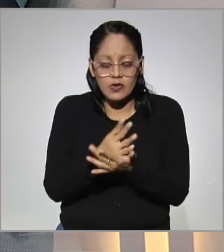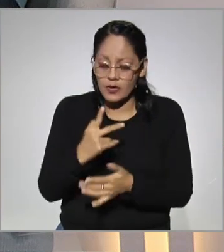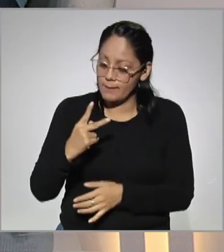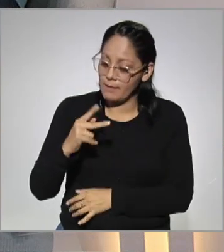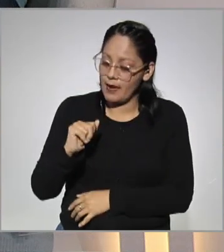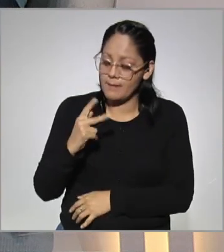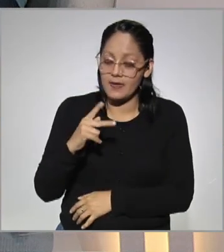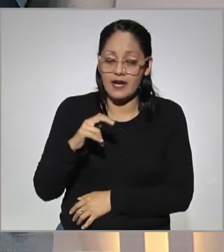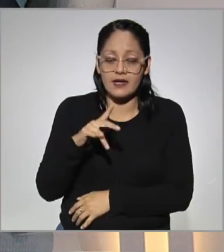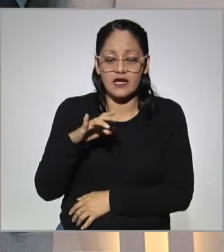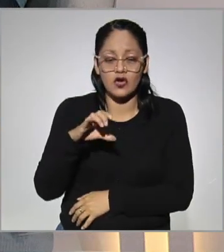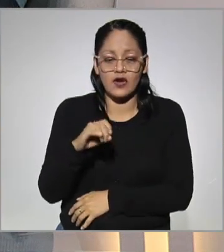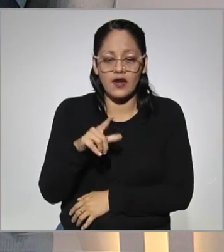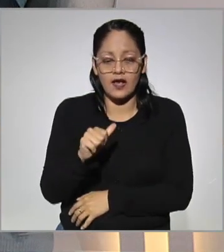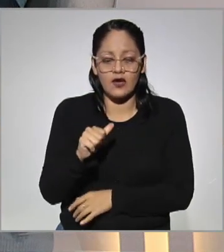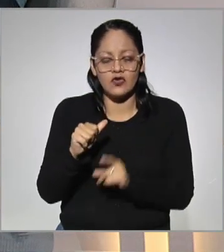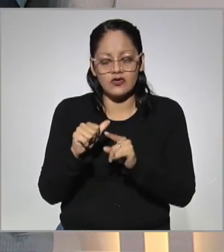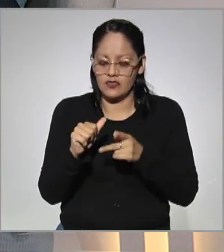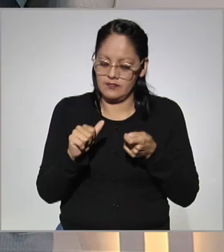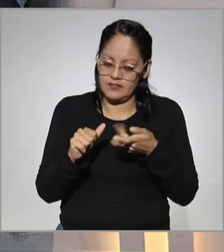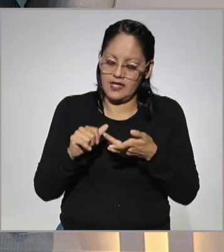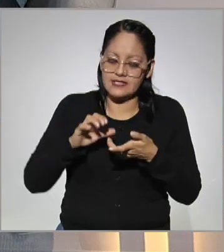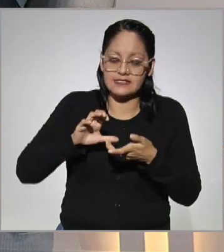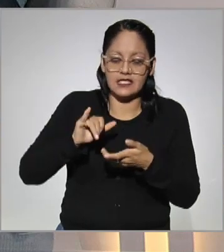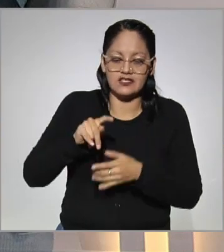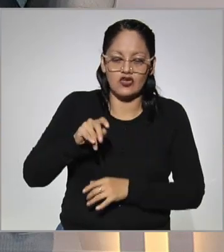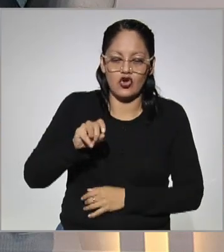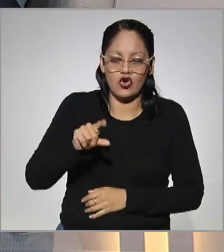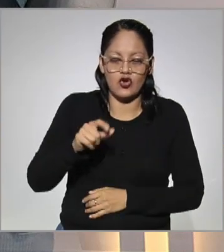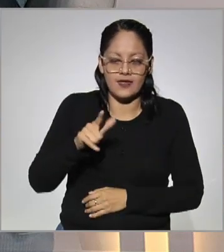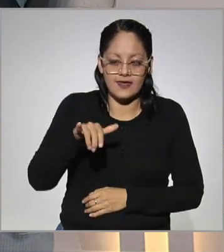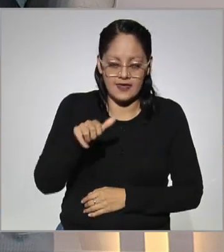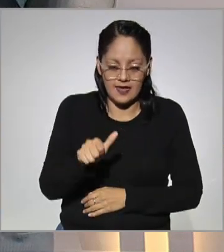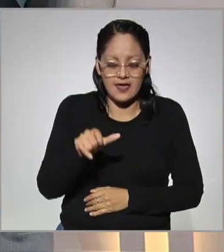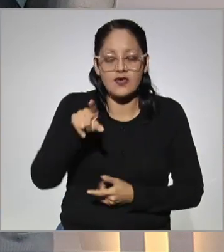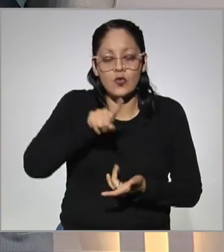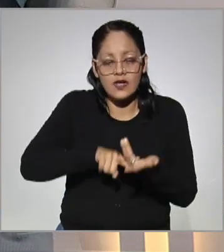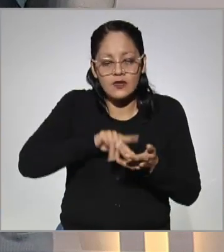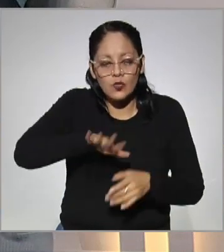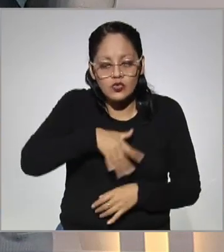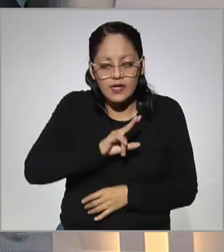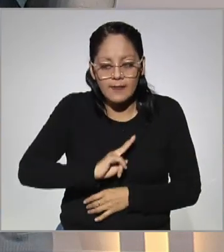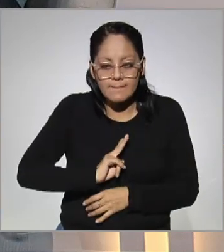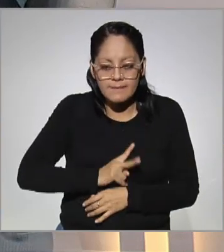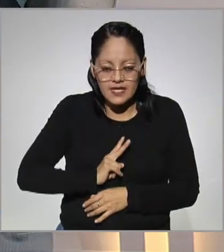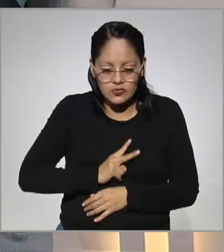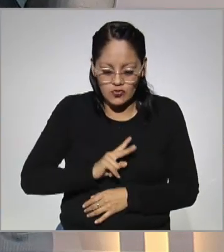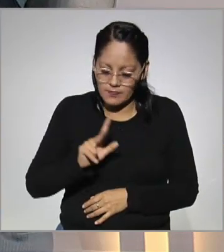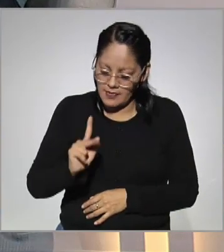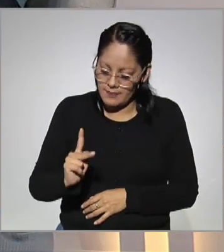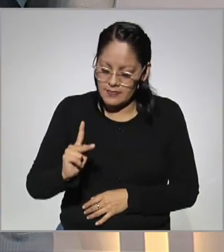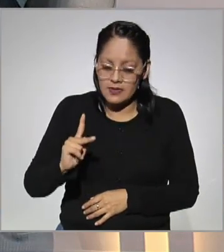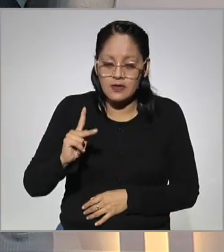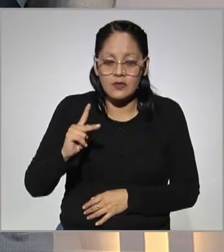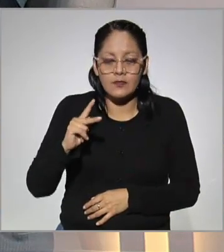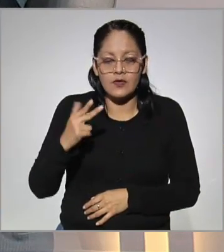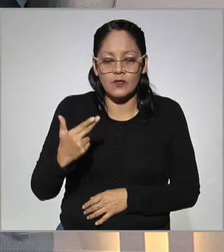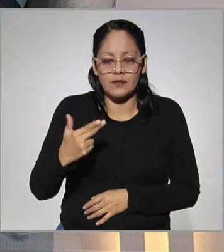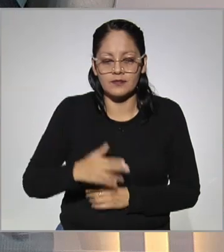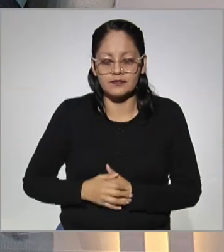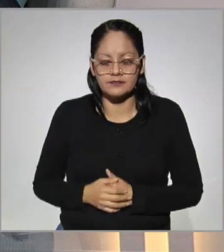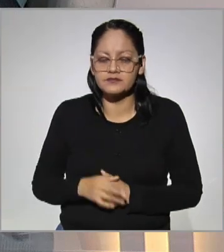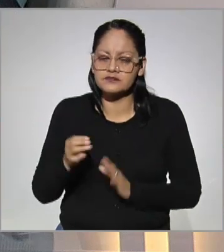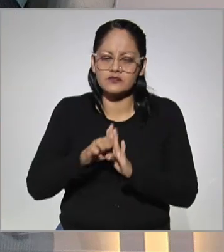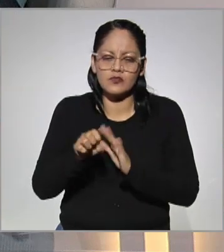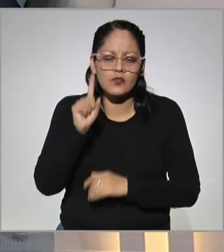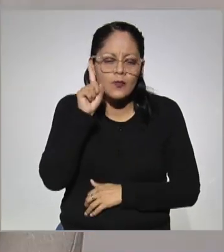Nicolau, es la citología o Papa Nicolau más la búsqueda de virus de papiloma humano. Pero tiene razón lo que dice Citlali, una mujer que nunca ha tenido